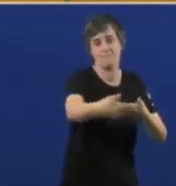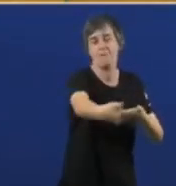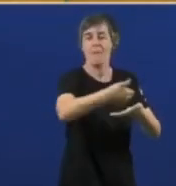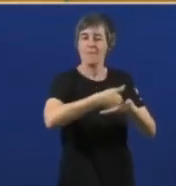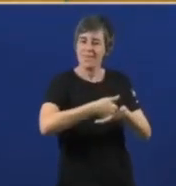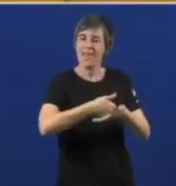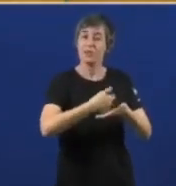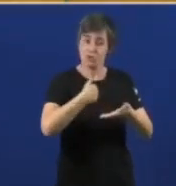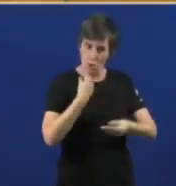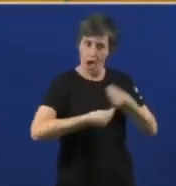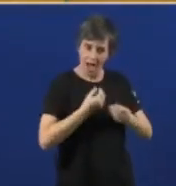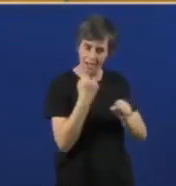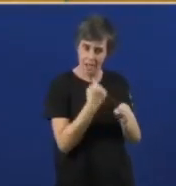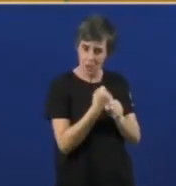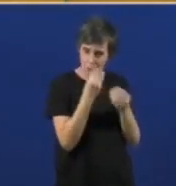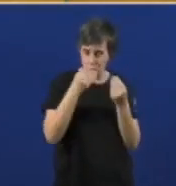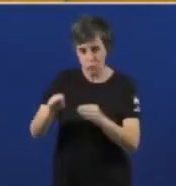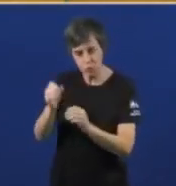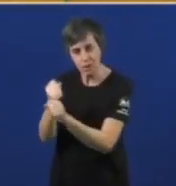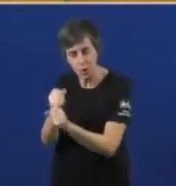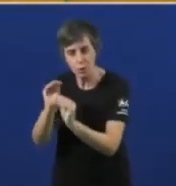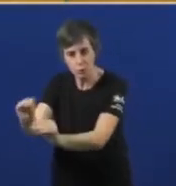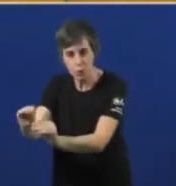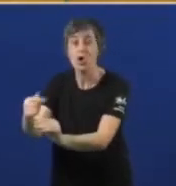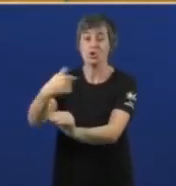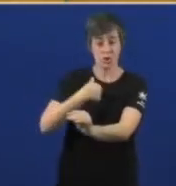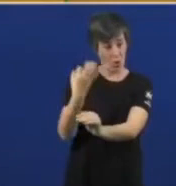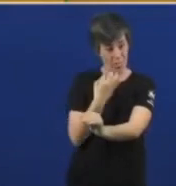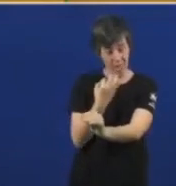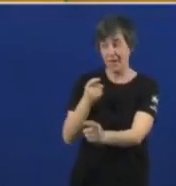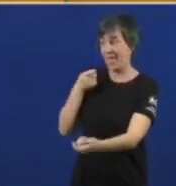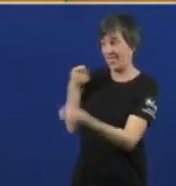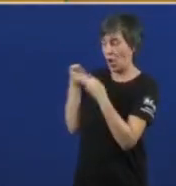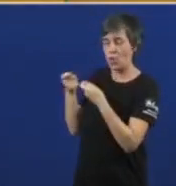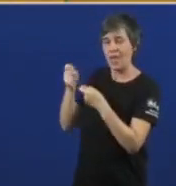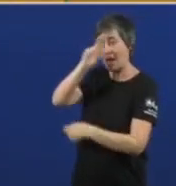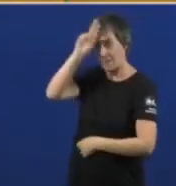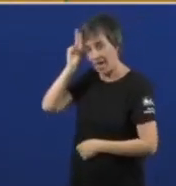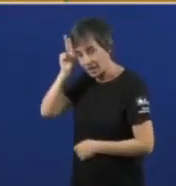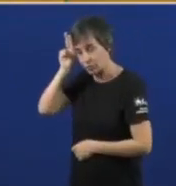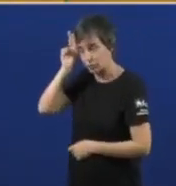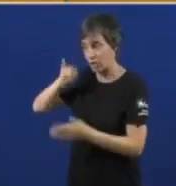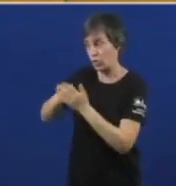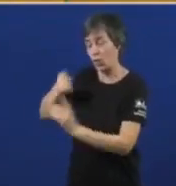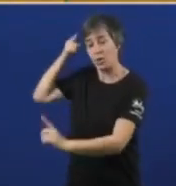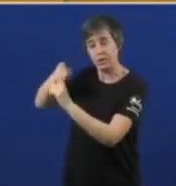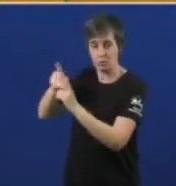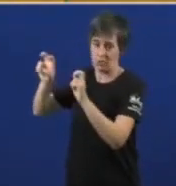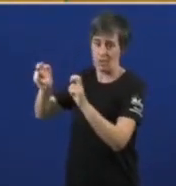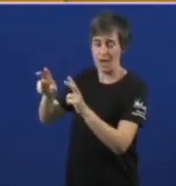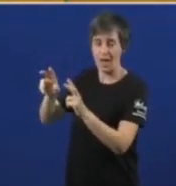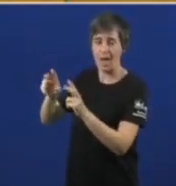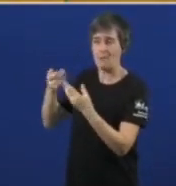fai, que negocie con Madrid unha solución aos prezos xustos da crise. Señor Feijóo, se non é capaz de